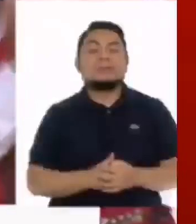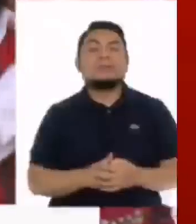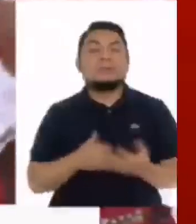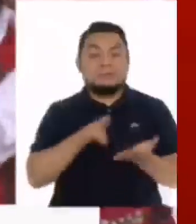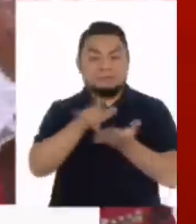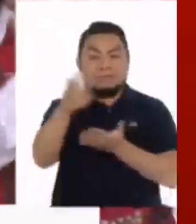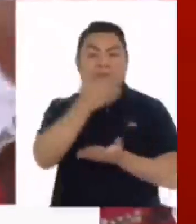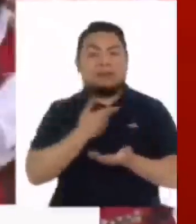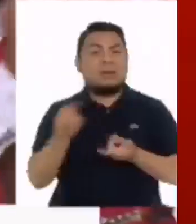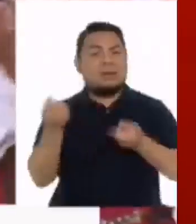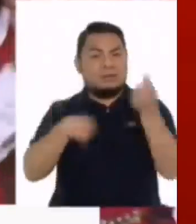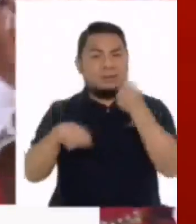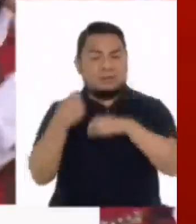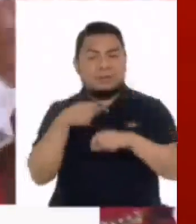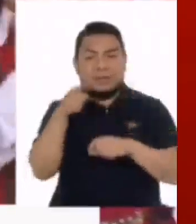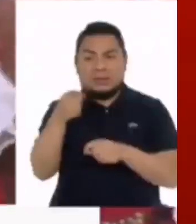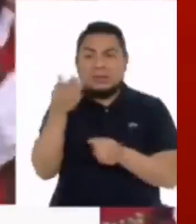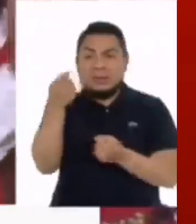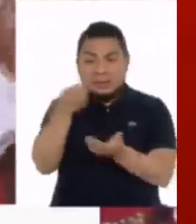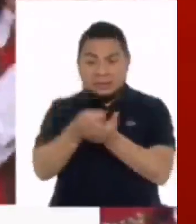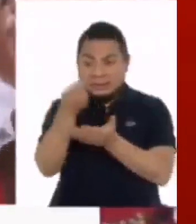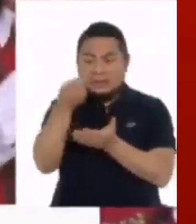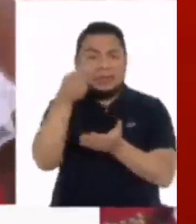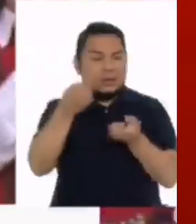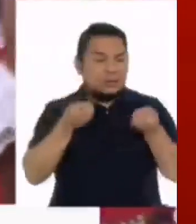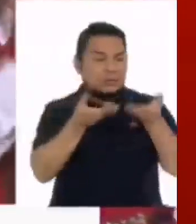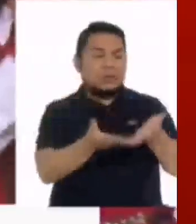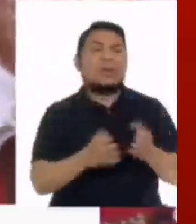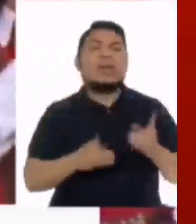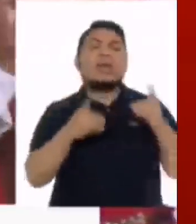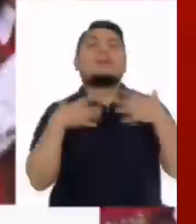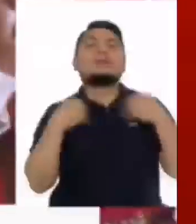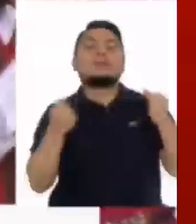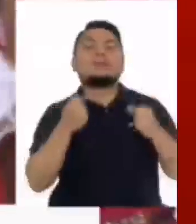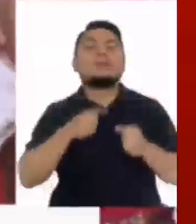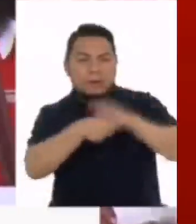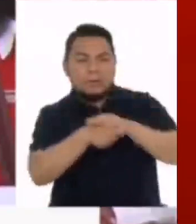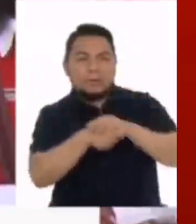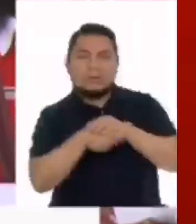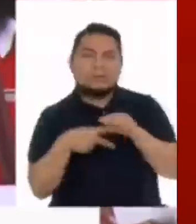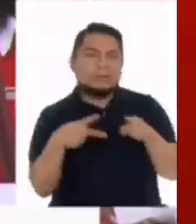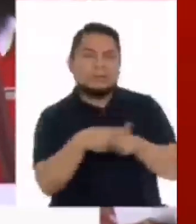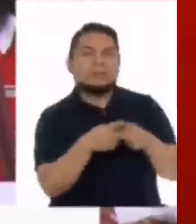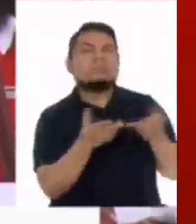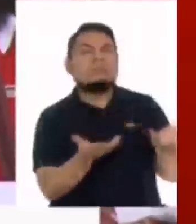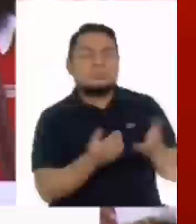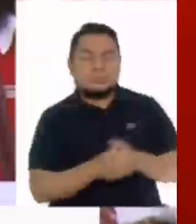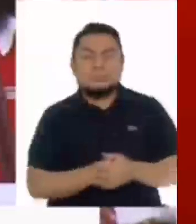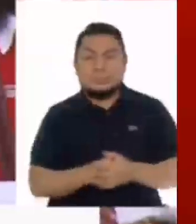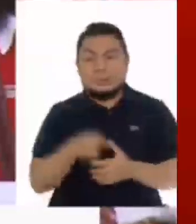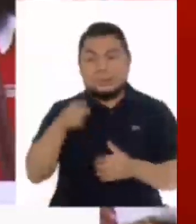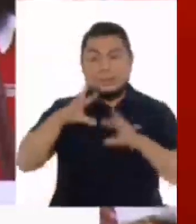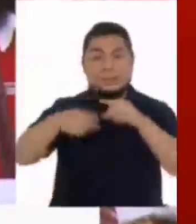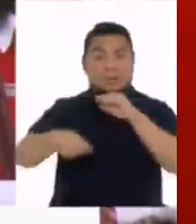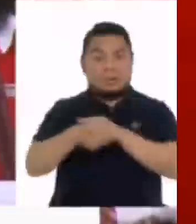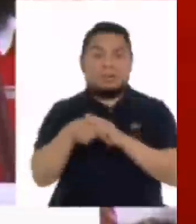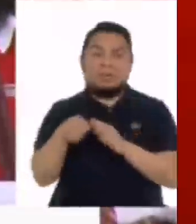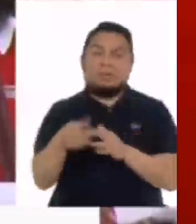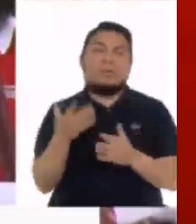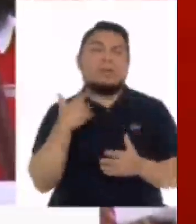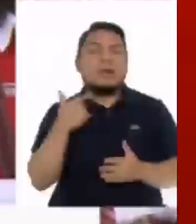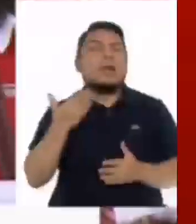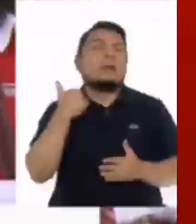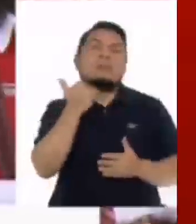recursos que serán utilizados en la salud y en la educación de los niños y niñas del Perú. La corrupción y la impunidad